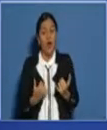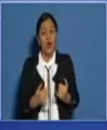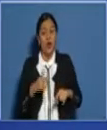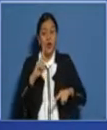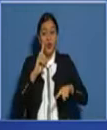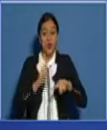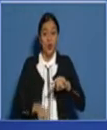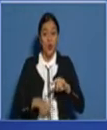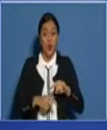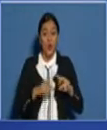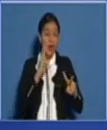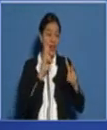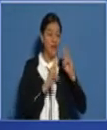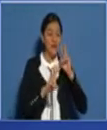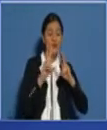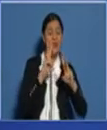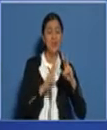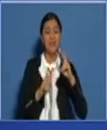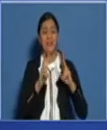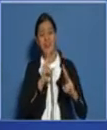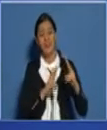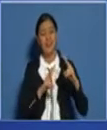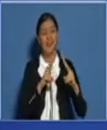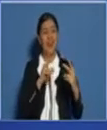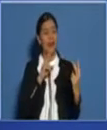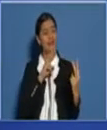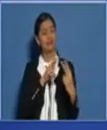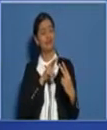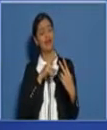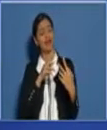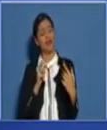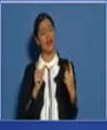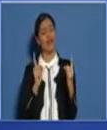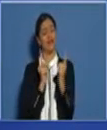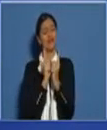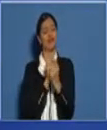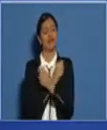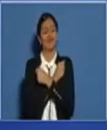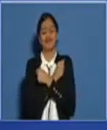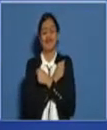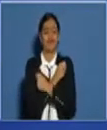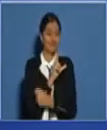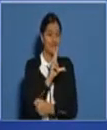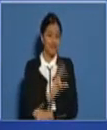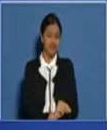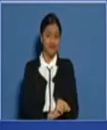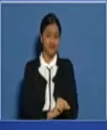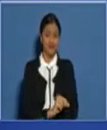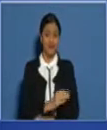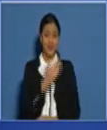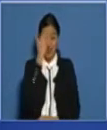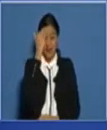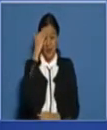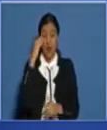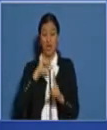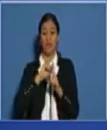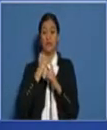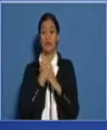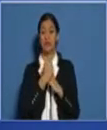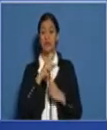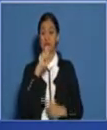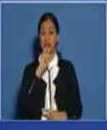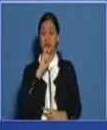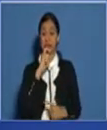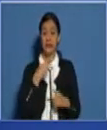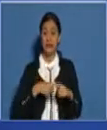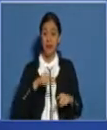darse visitas con abrazos y con contacto cercano. Sabemos que es una situación que es difícil, pero es una situación